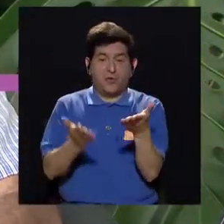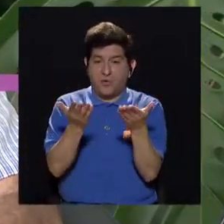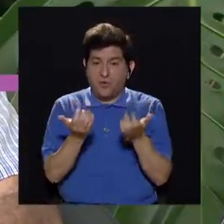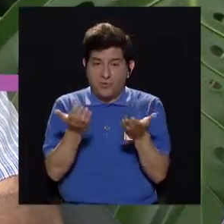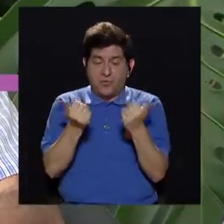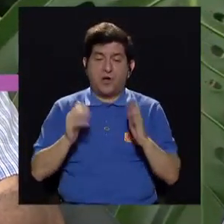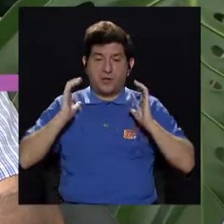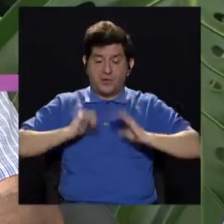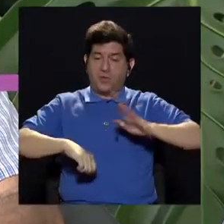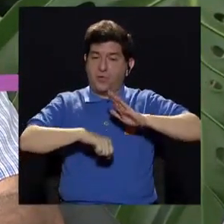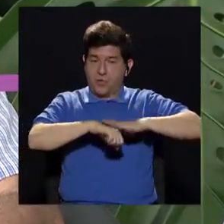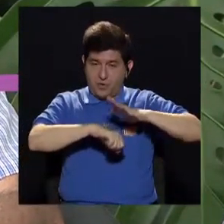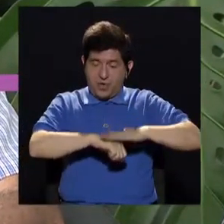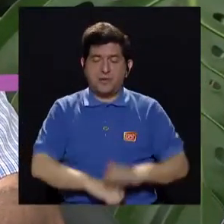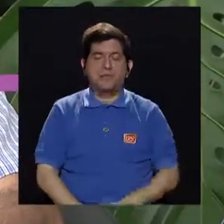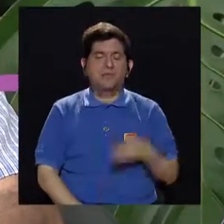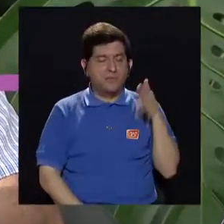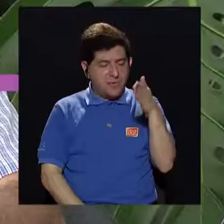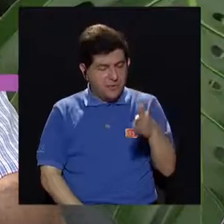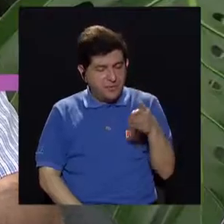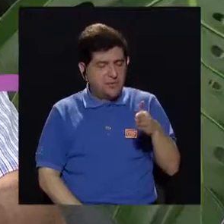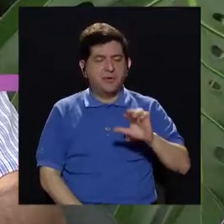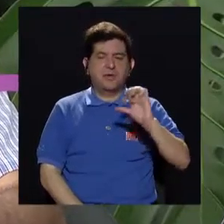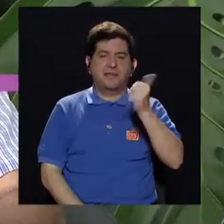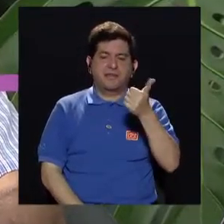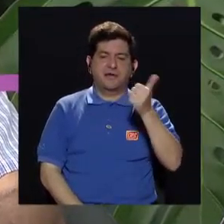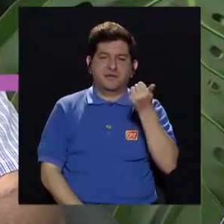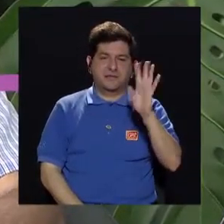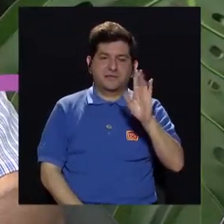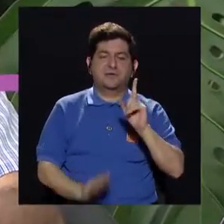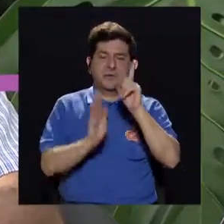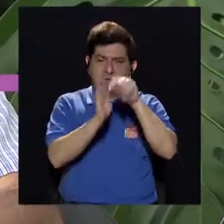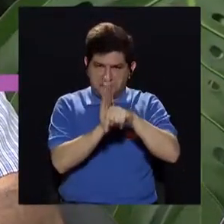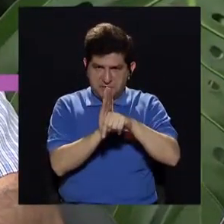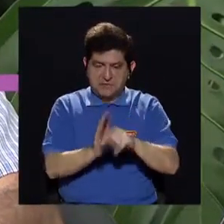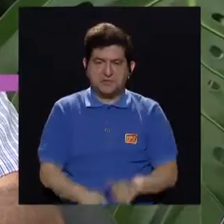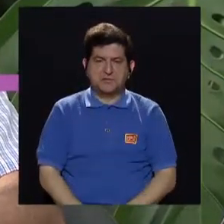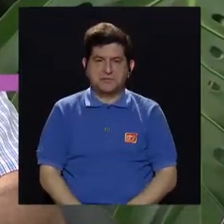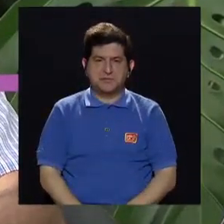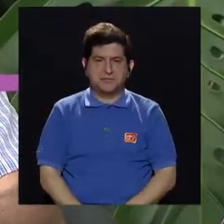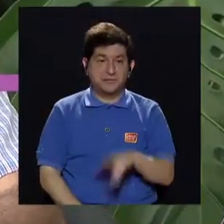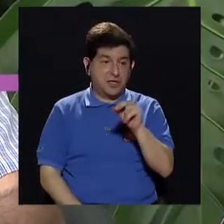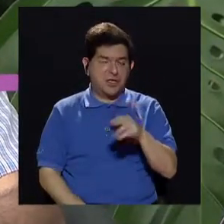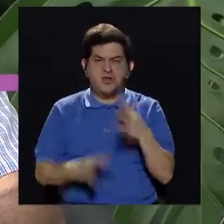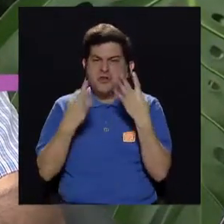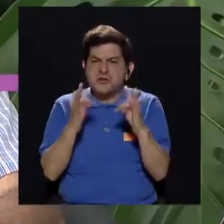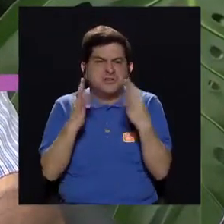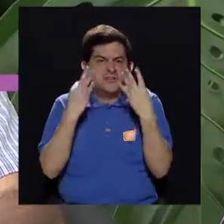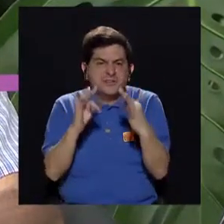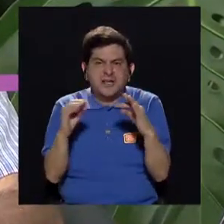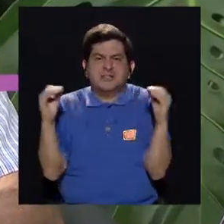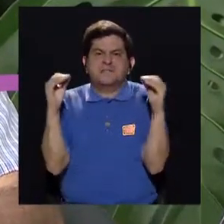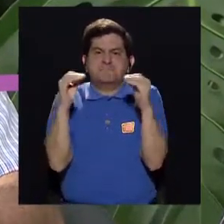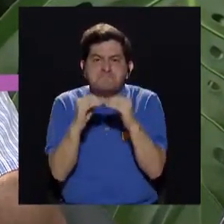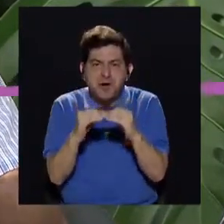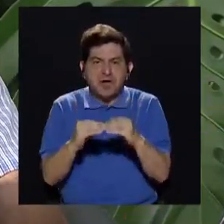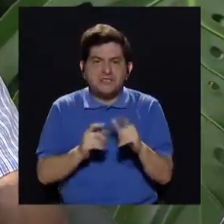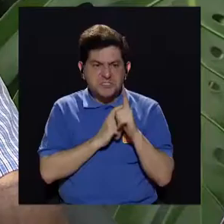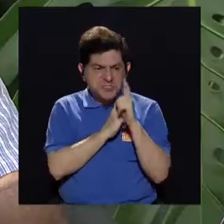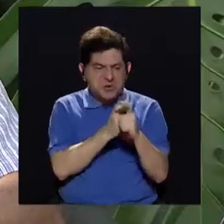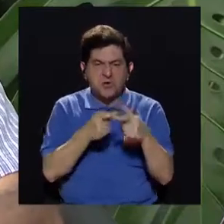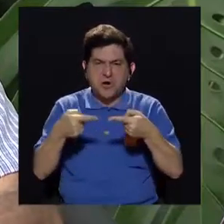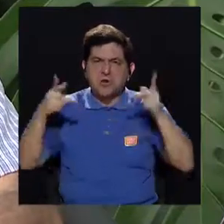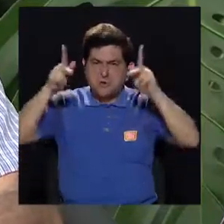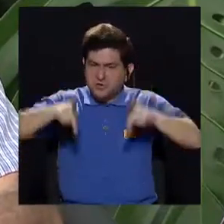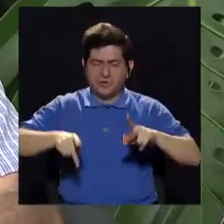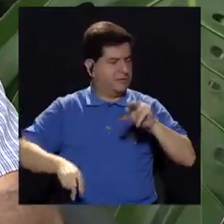ellos quieran, o sea, lo que su cuerpo le permita. Empiecen muy despacio, 10, 15, 20 minutos, no se pique, como decimos popularmente, ahora no tengo que por qué correr